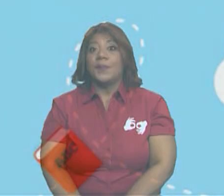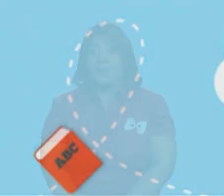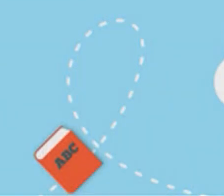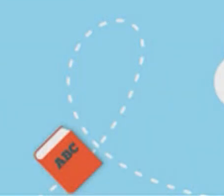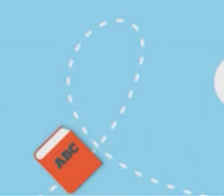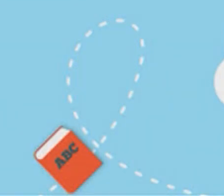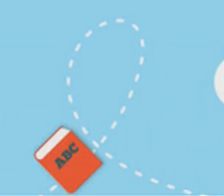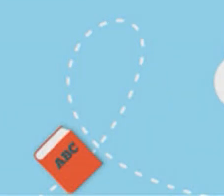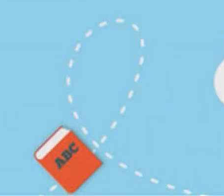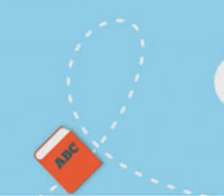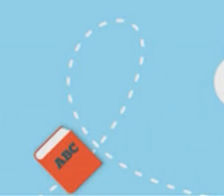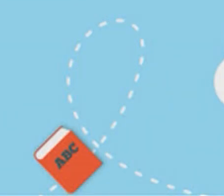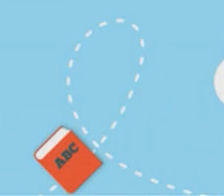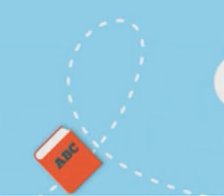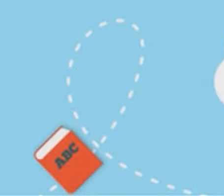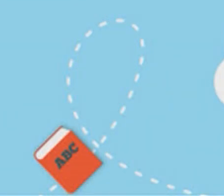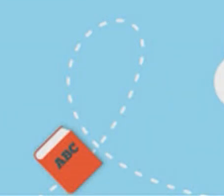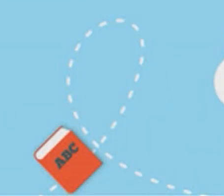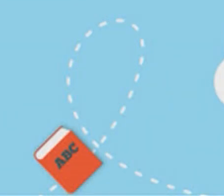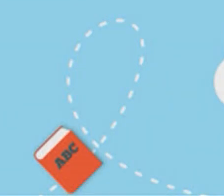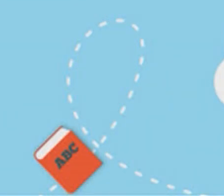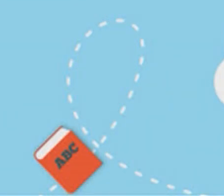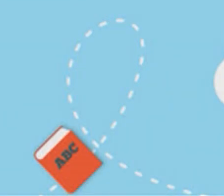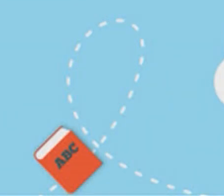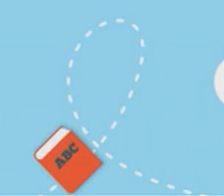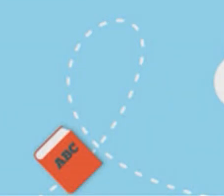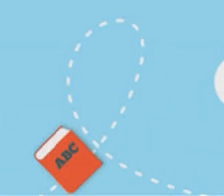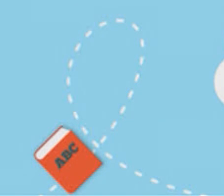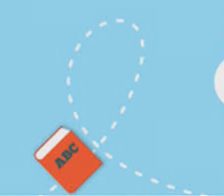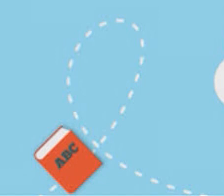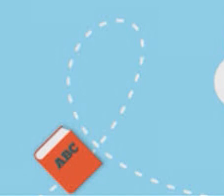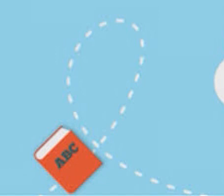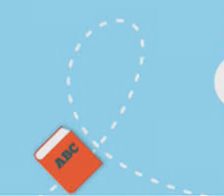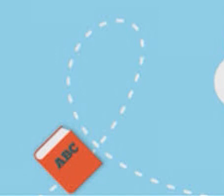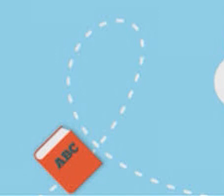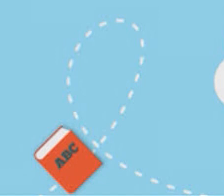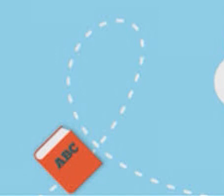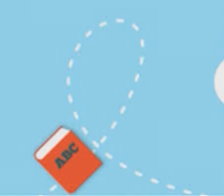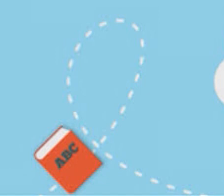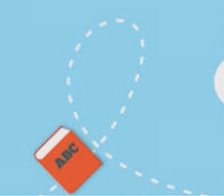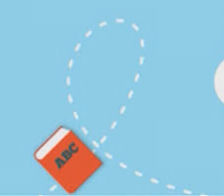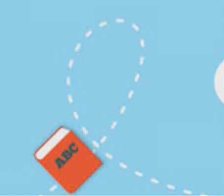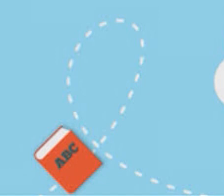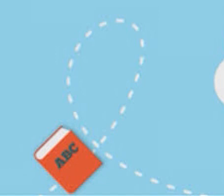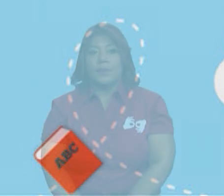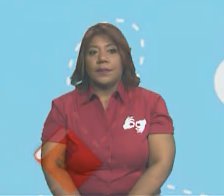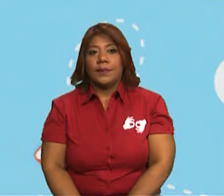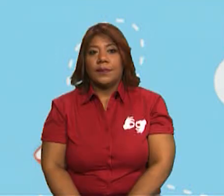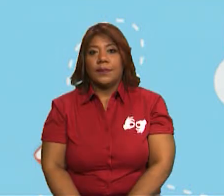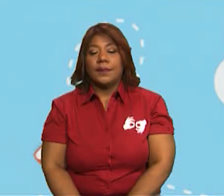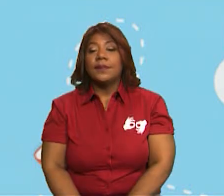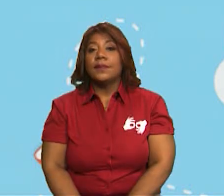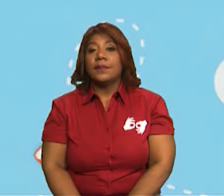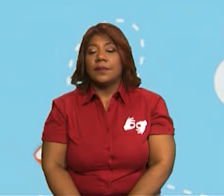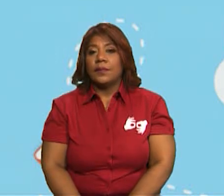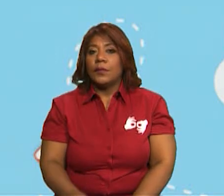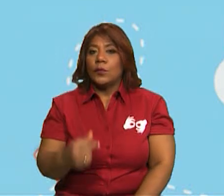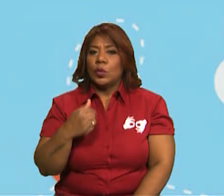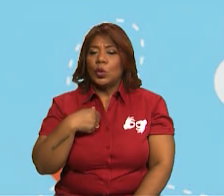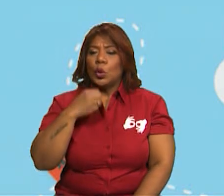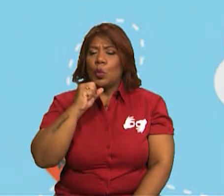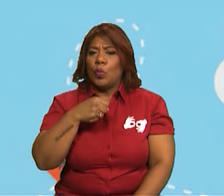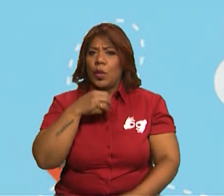puedan realizar esta autoevaluación en sus cuadernos. Y continuamos, explico los conceptos